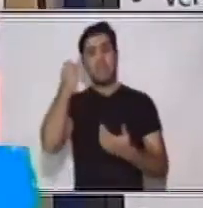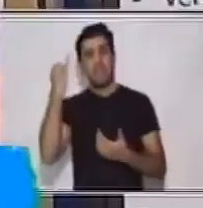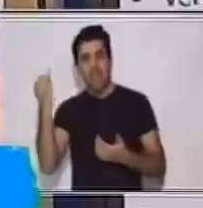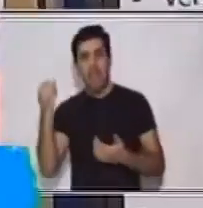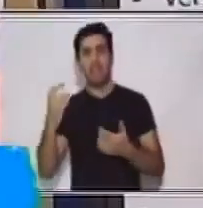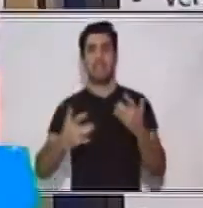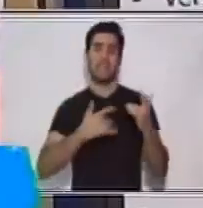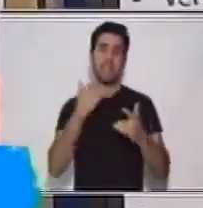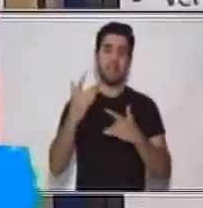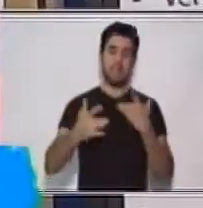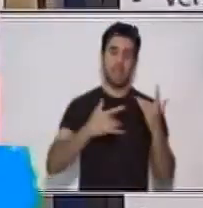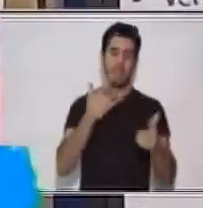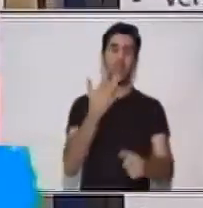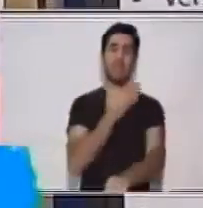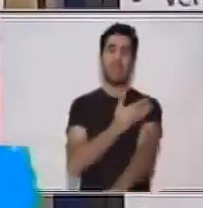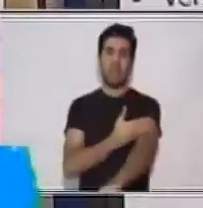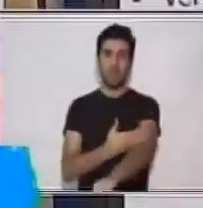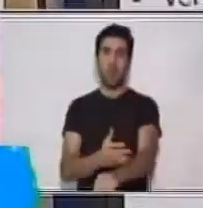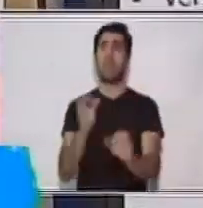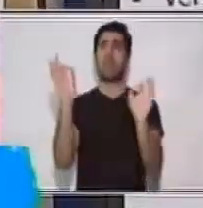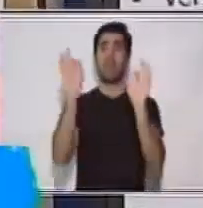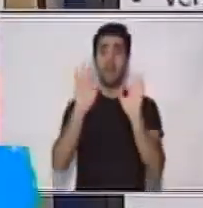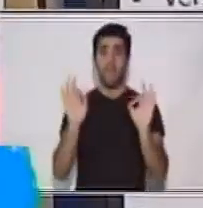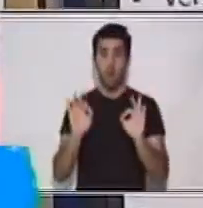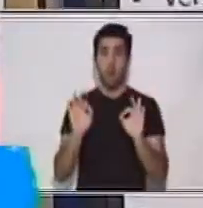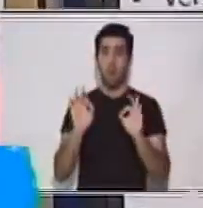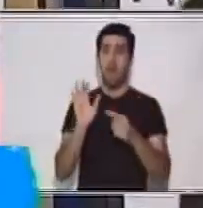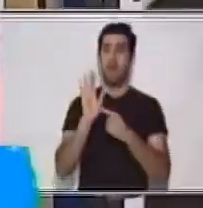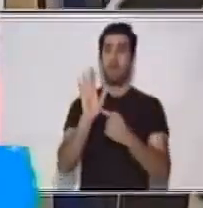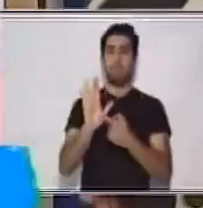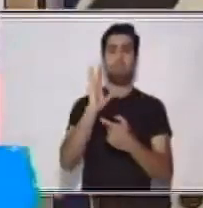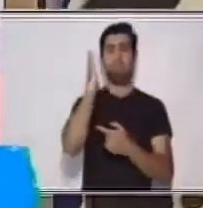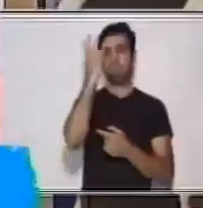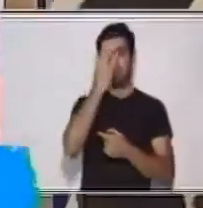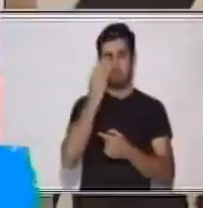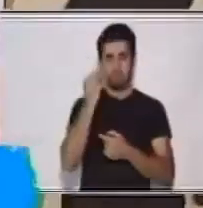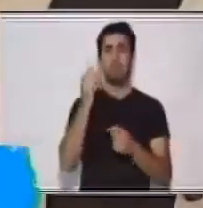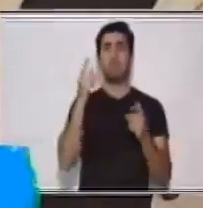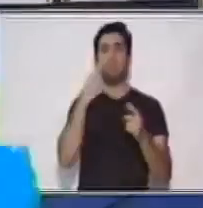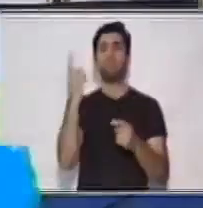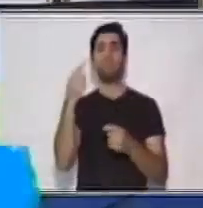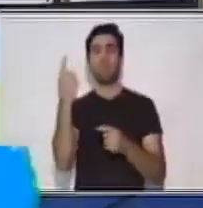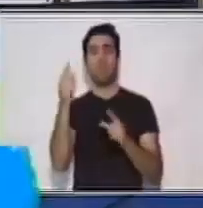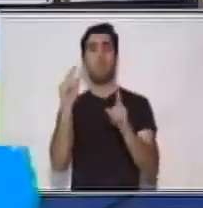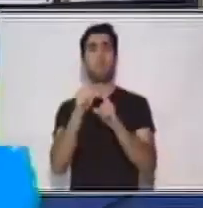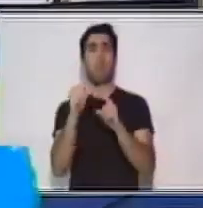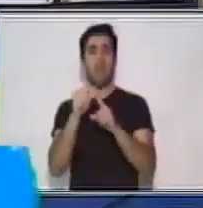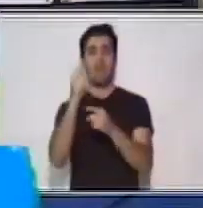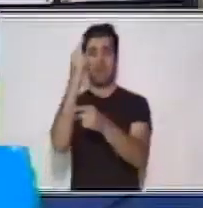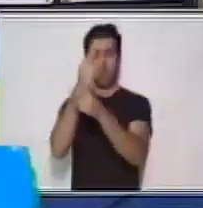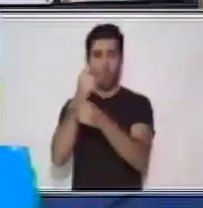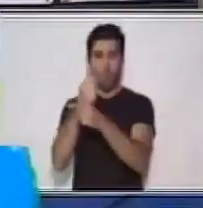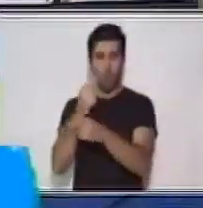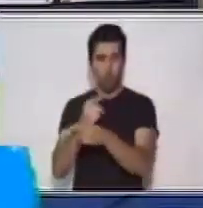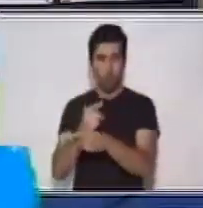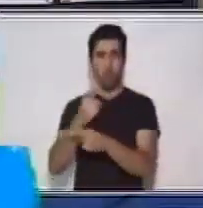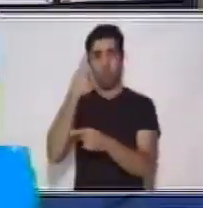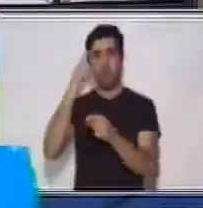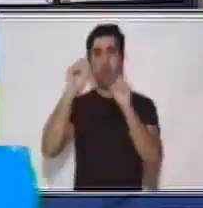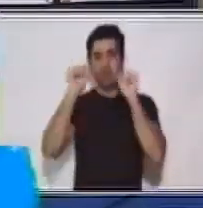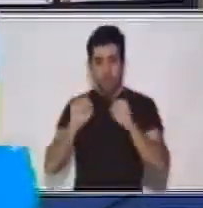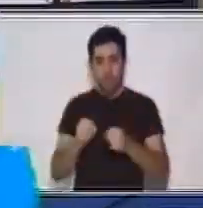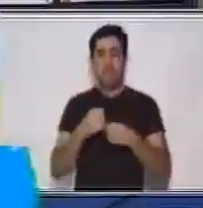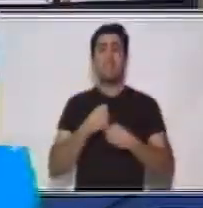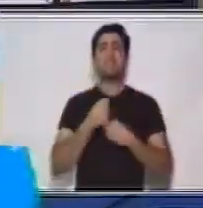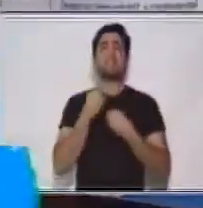e historias de un modo estético y bello, o sea, buscar palabras adecuadas para poder expresar